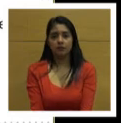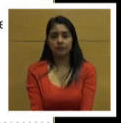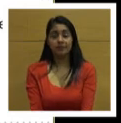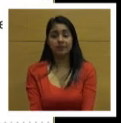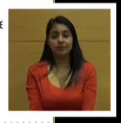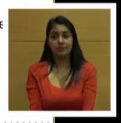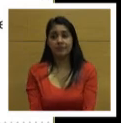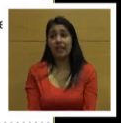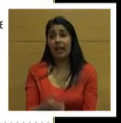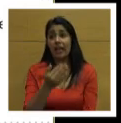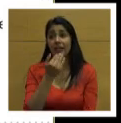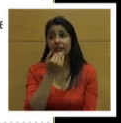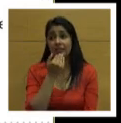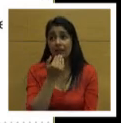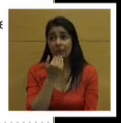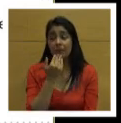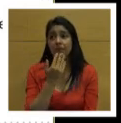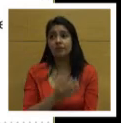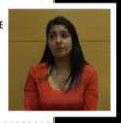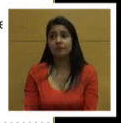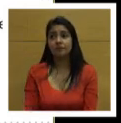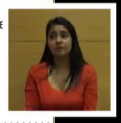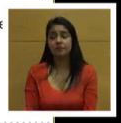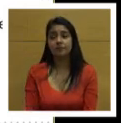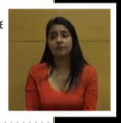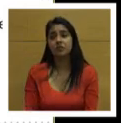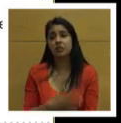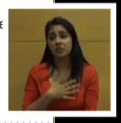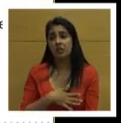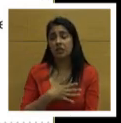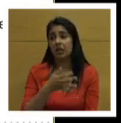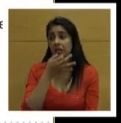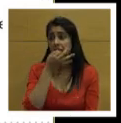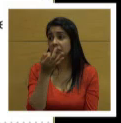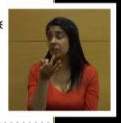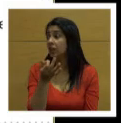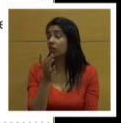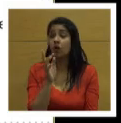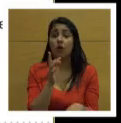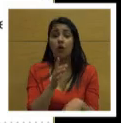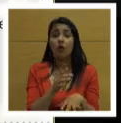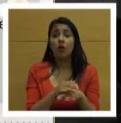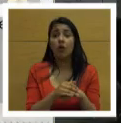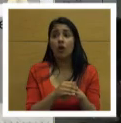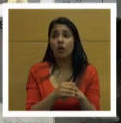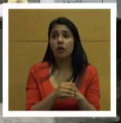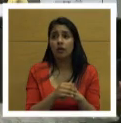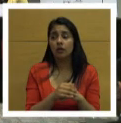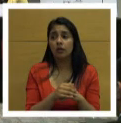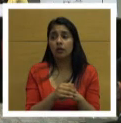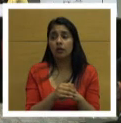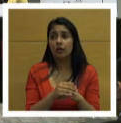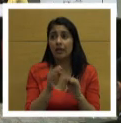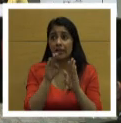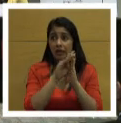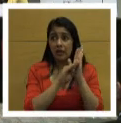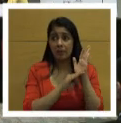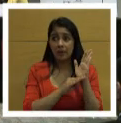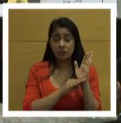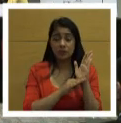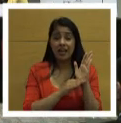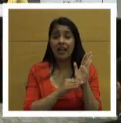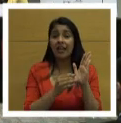Y de alguna manera también quería hablar en los pocos minutos que me restan de lo que es la pauta unificada,